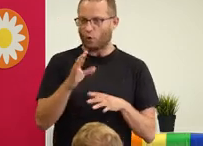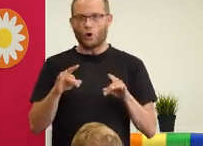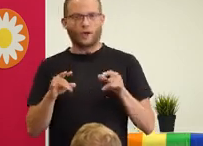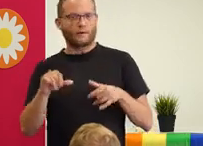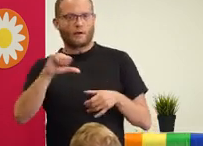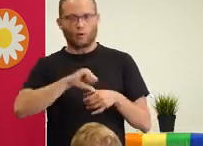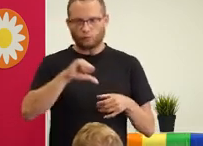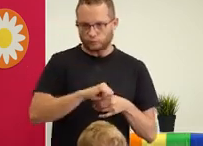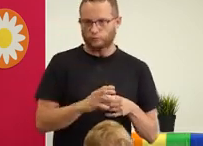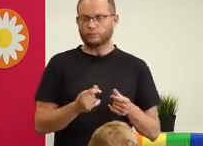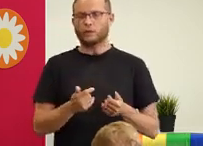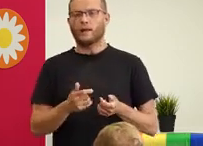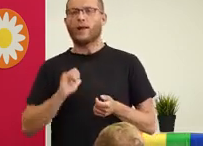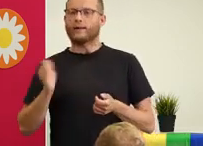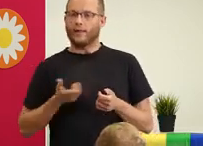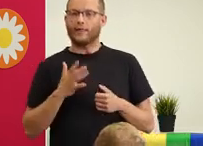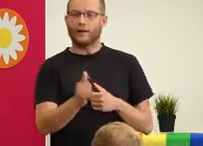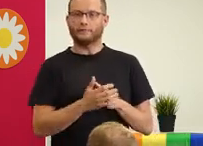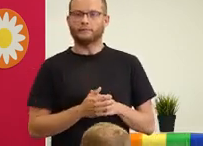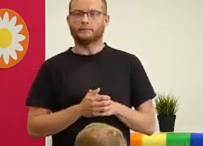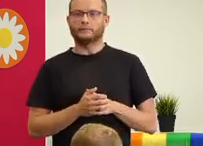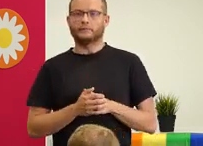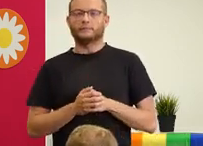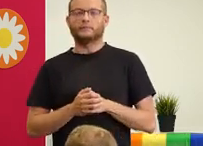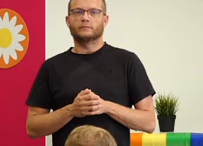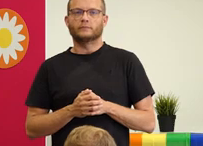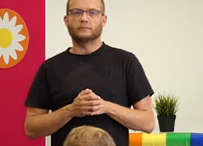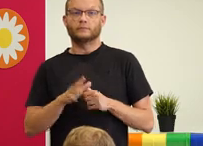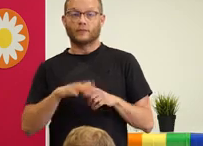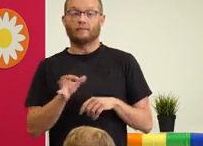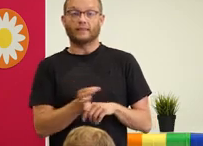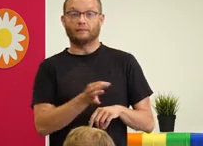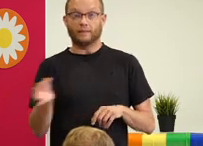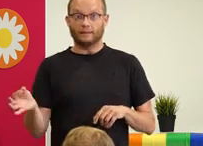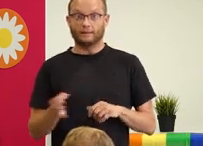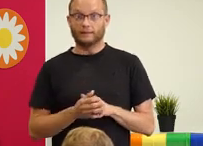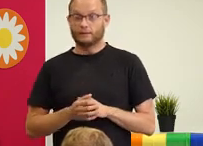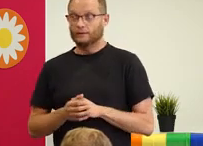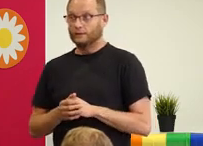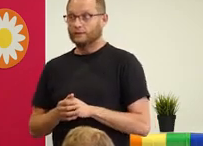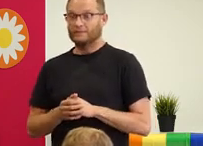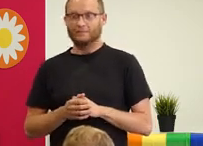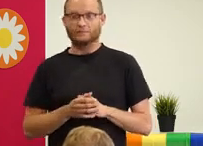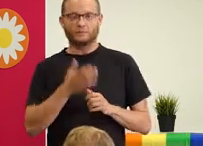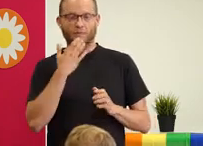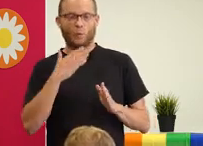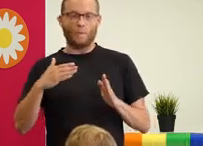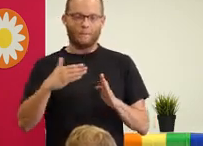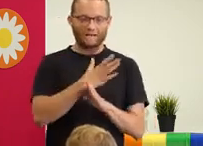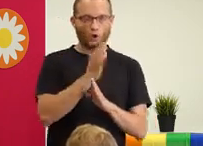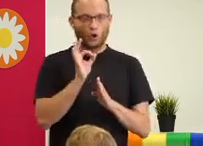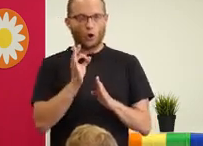petróleo o gases. Así que, y como es efectivamente el paso, ¿no? O la